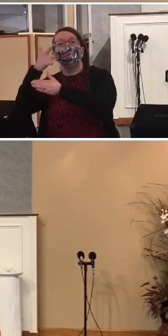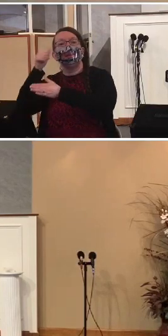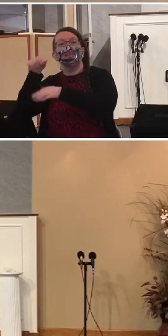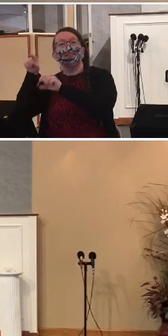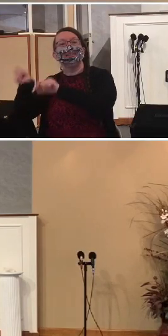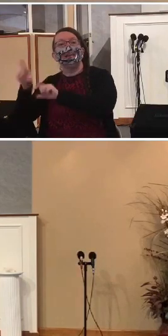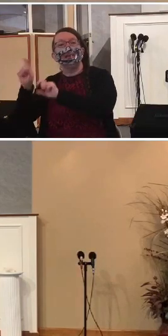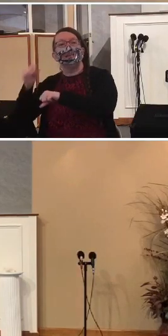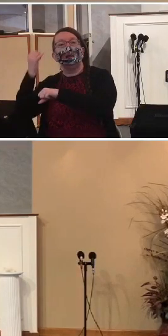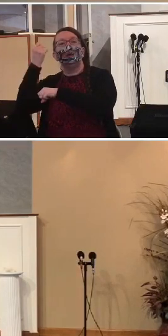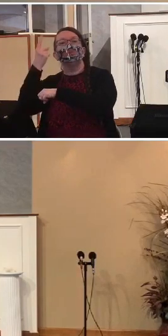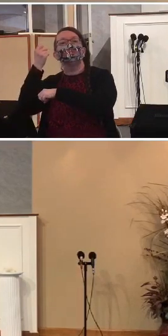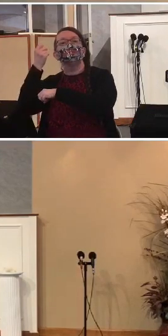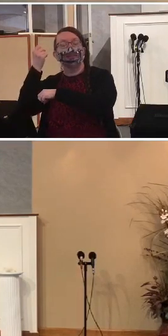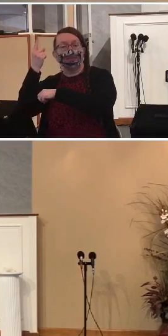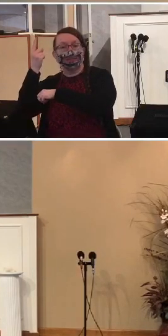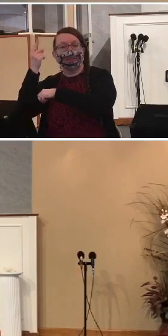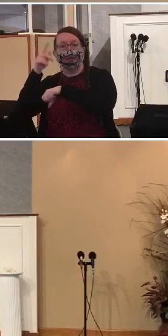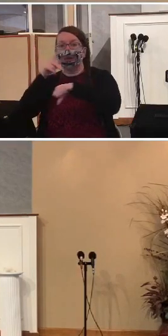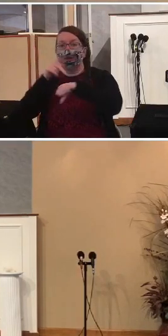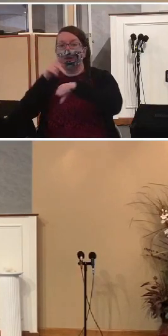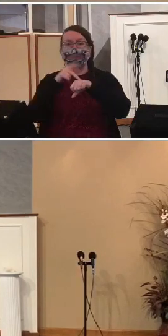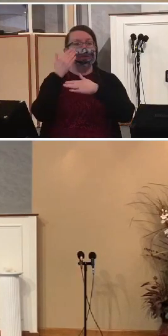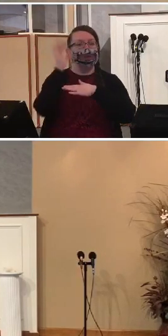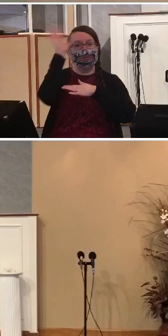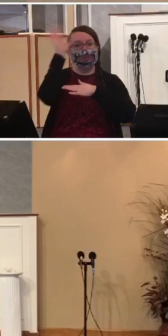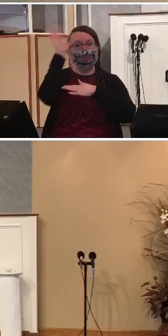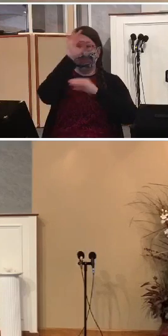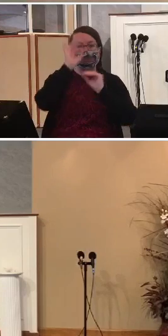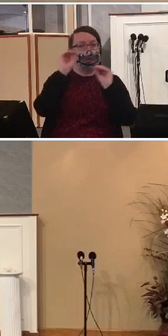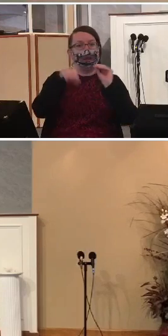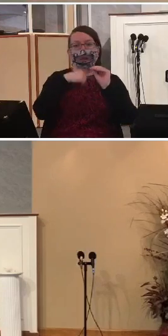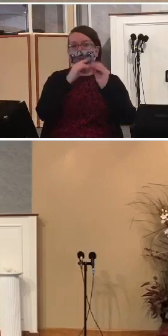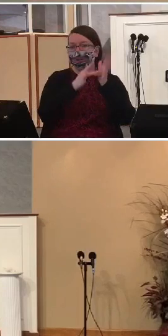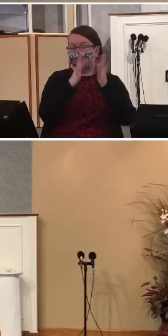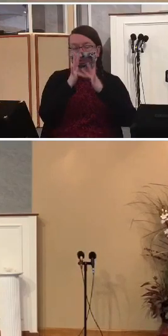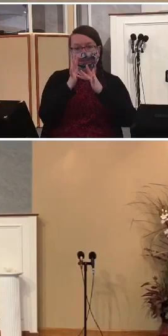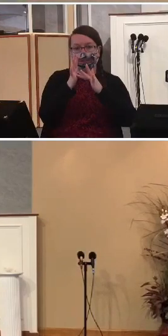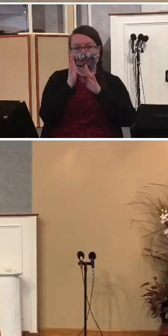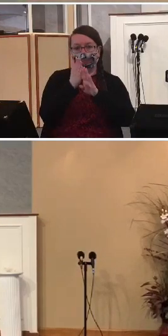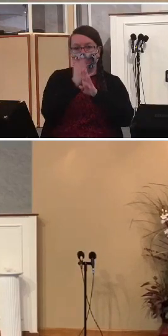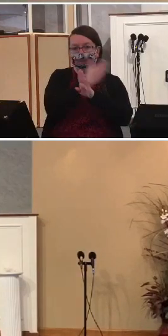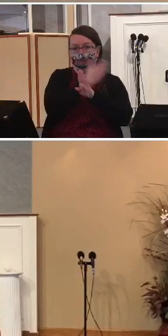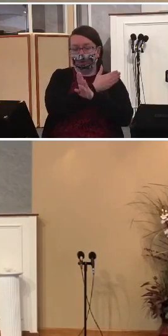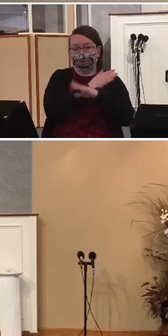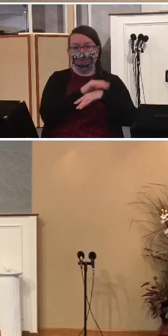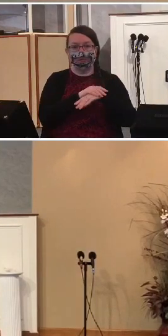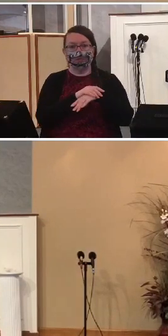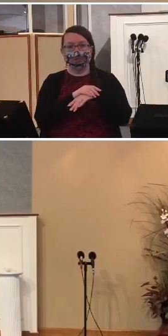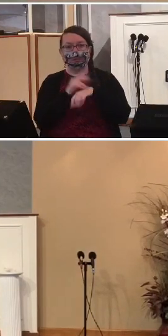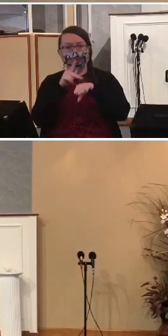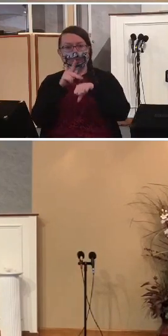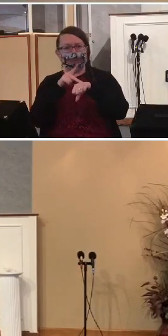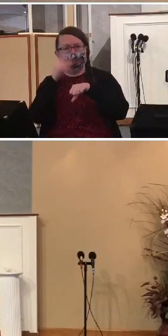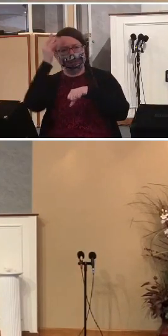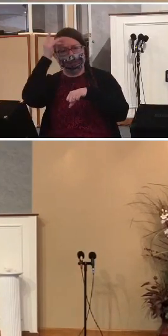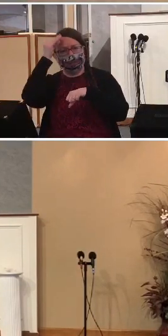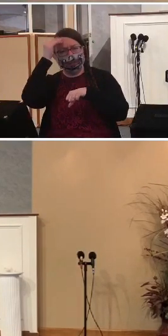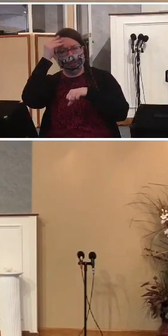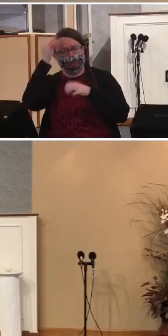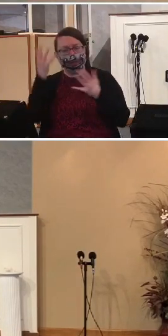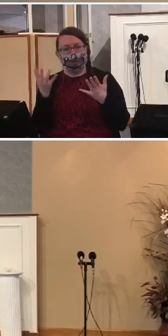que Pedro podía entender. Pedro no sabía nada de Jesús hasta ese día. ¿Y qué estaba pensando Pedro?